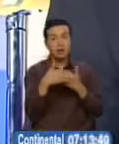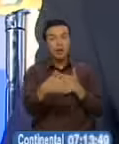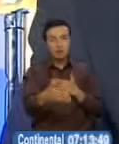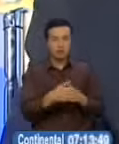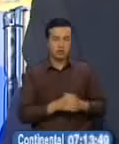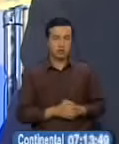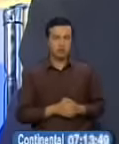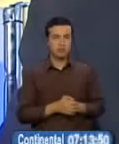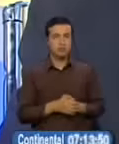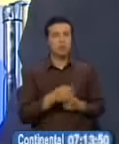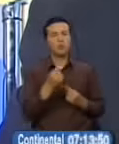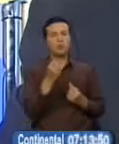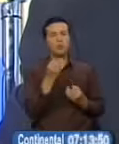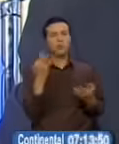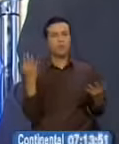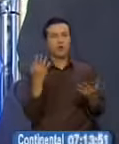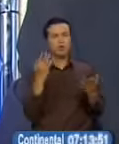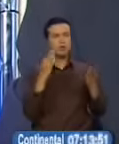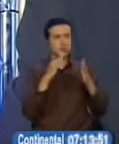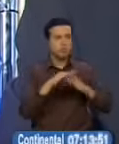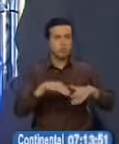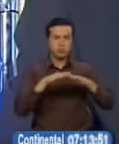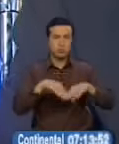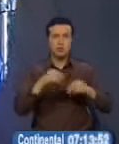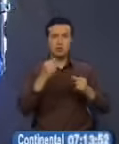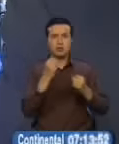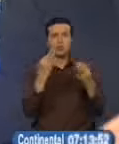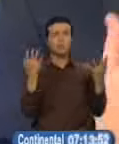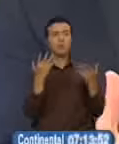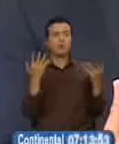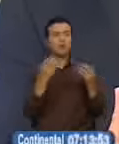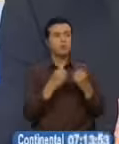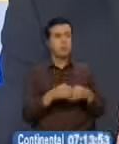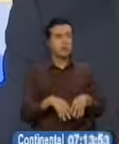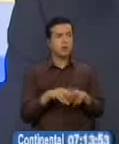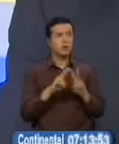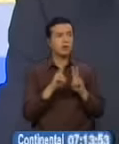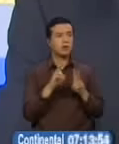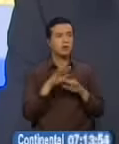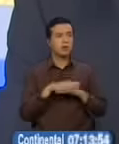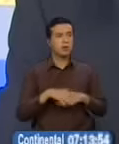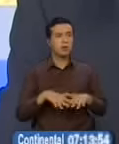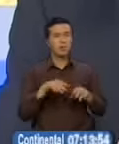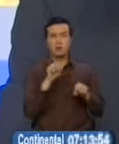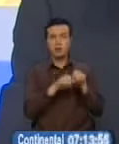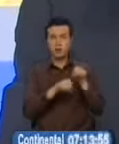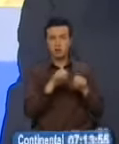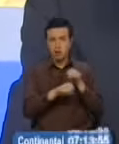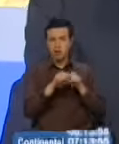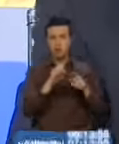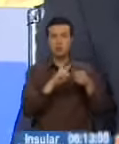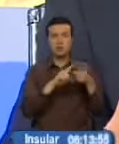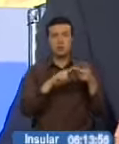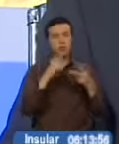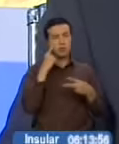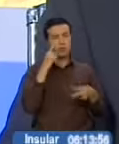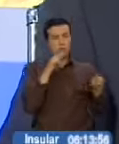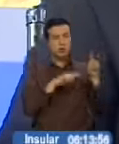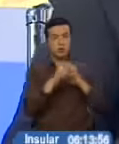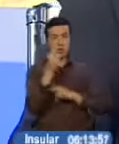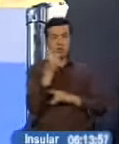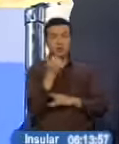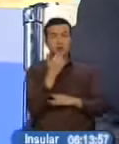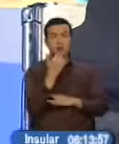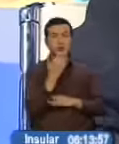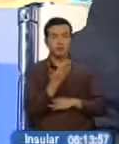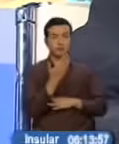¿Cuánto fue la afectación de las escuelas en términos de daños, en términos de valoración monetaria,